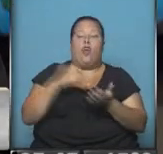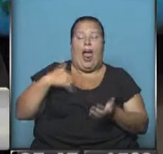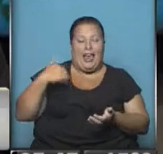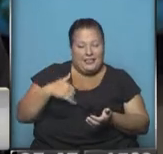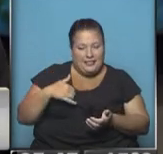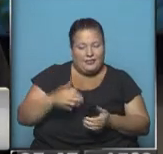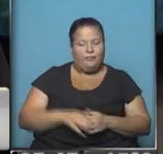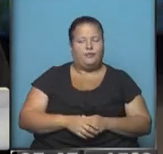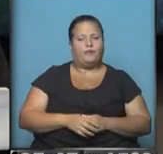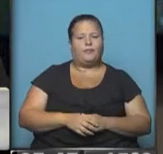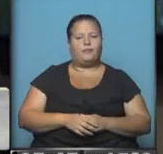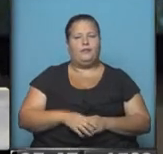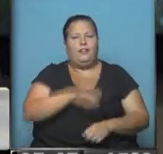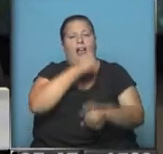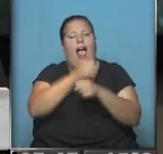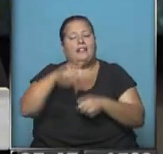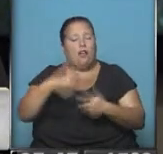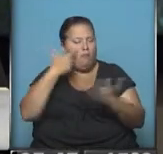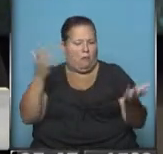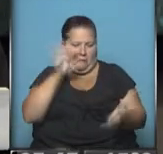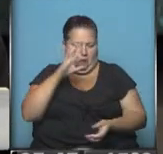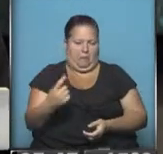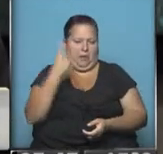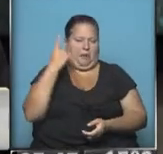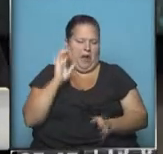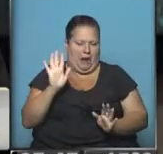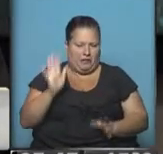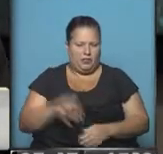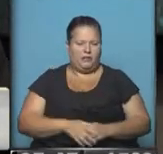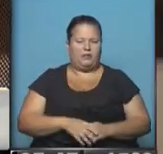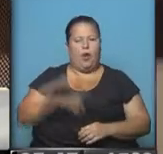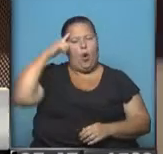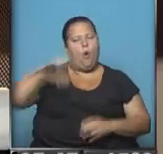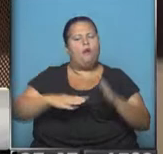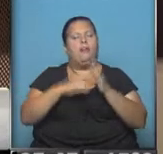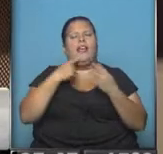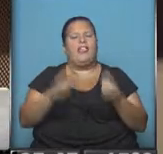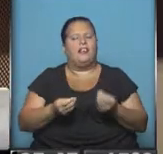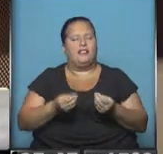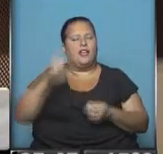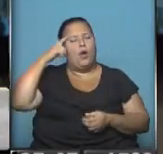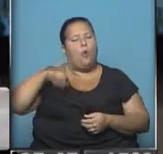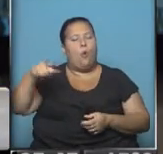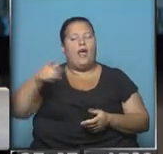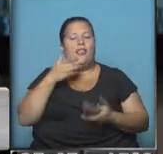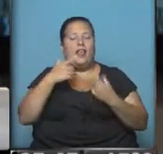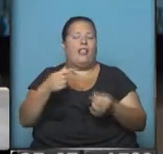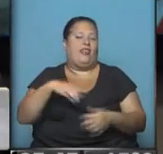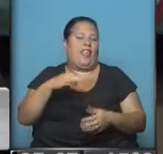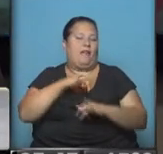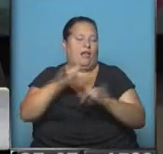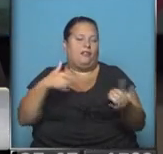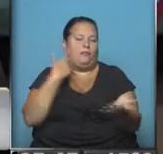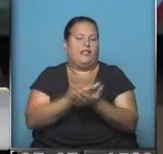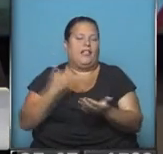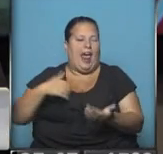y de lo que hasta ahora se ha conocido no la corte de apelaciones que tiene que hacer a la corte de apelaciones lo que debería pronunciarse es la